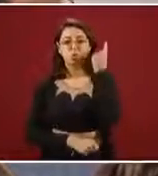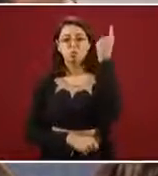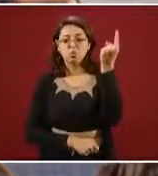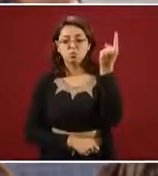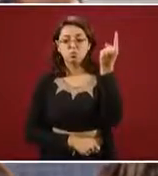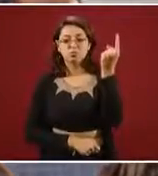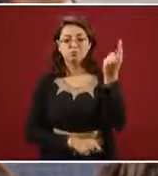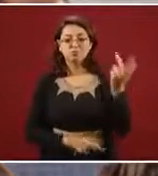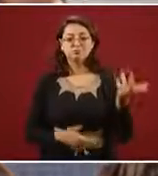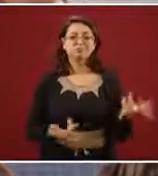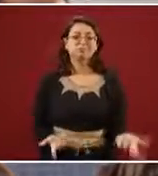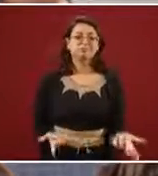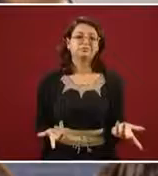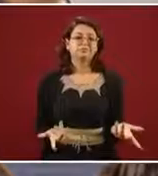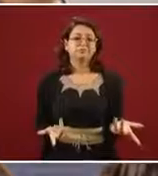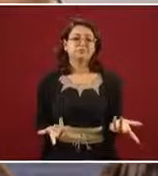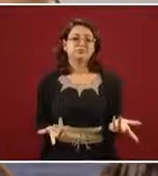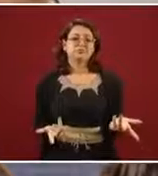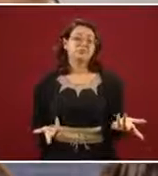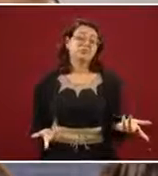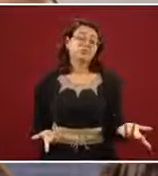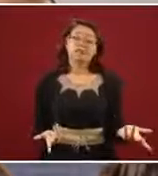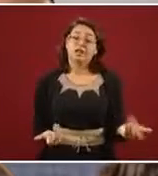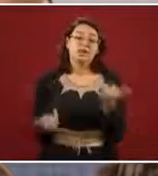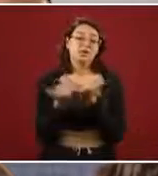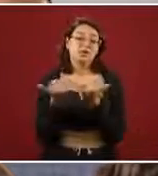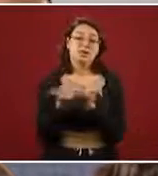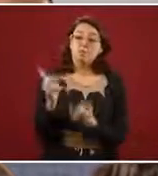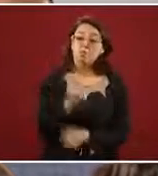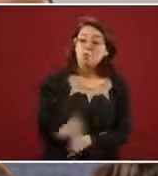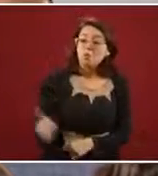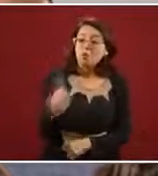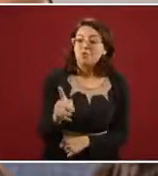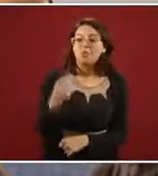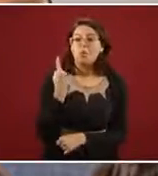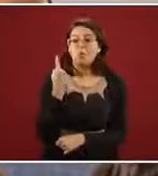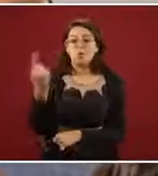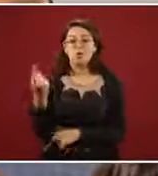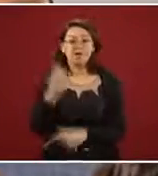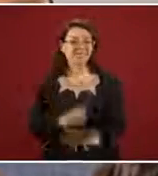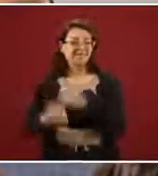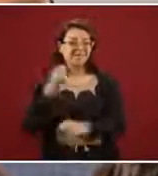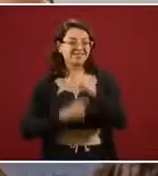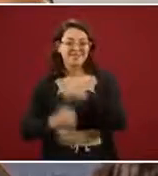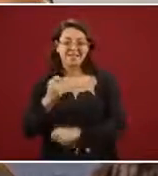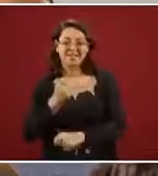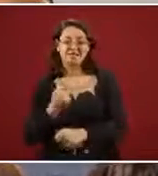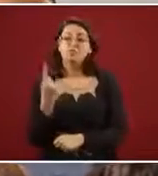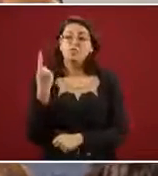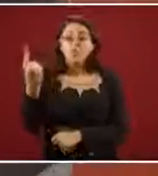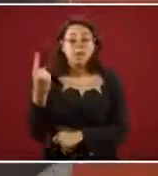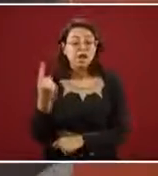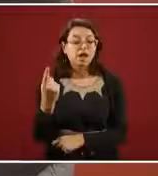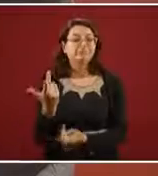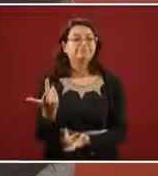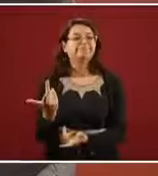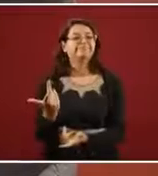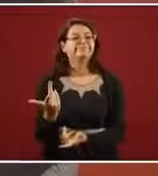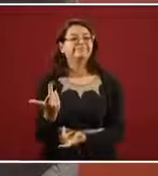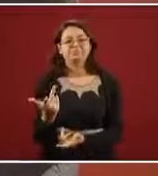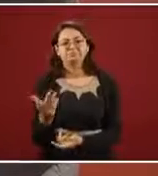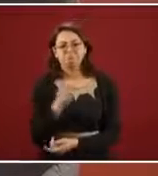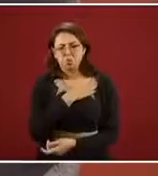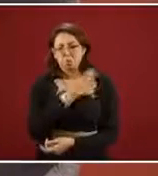Y es como si en un pueblo nada más hay una tienda, pues el tendero, aunque sea buena gente, va a tener la